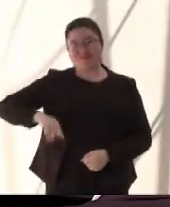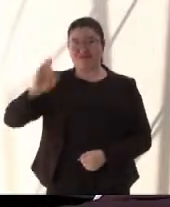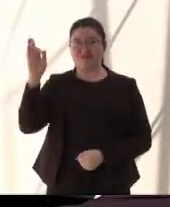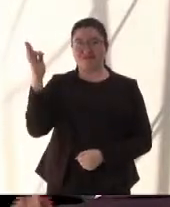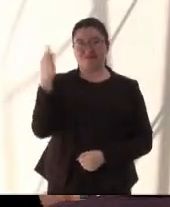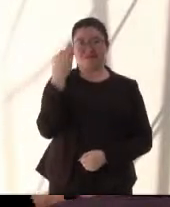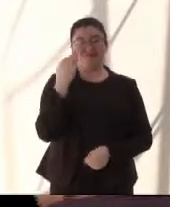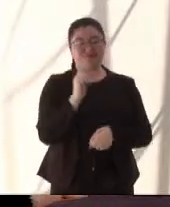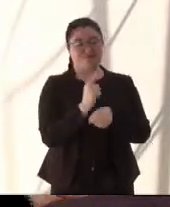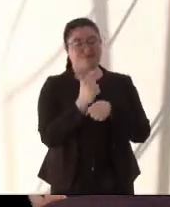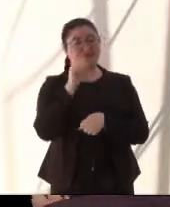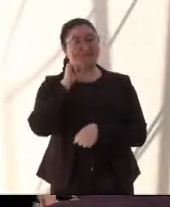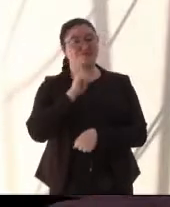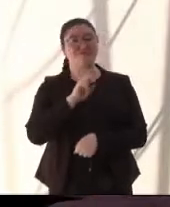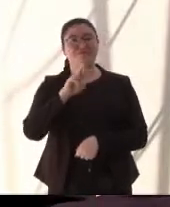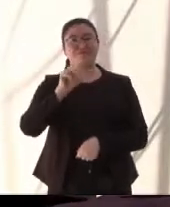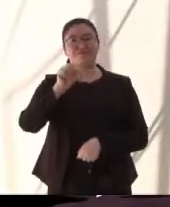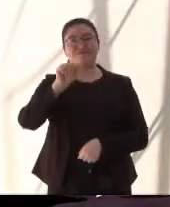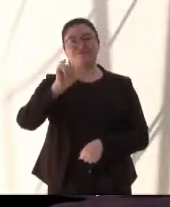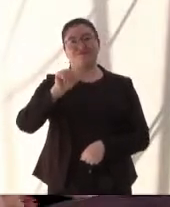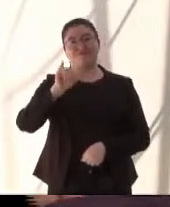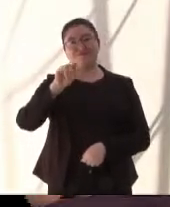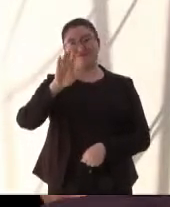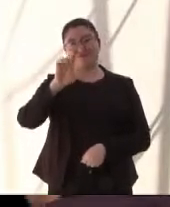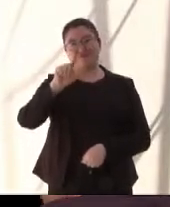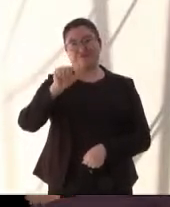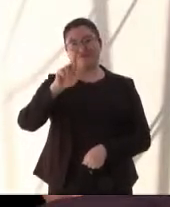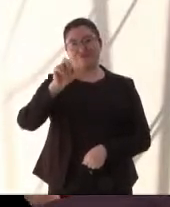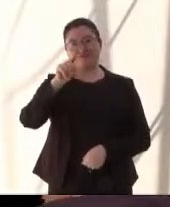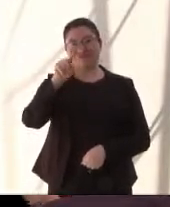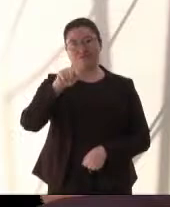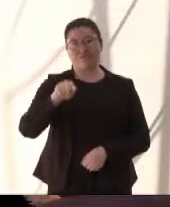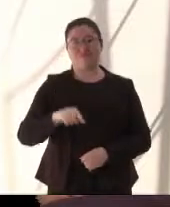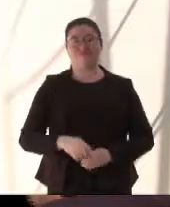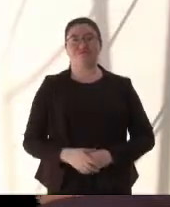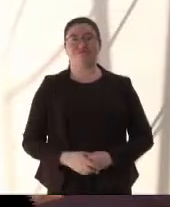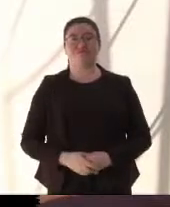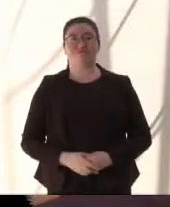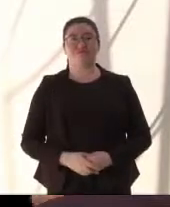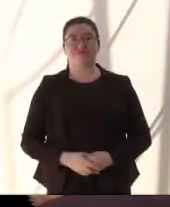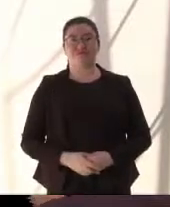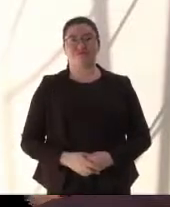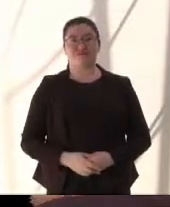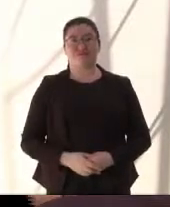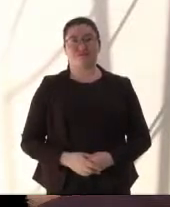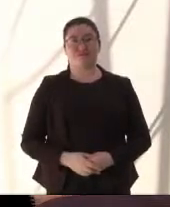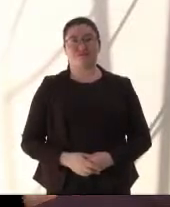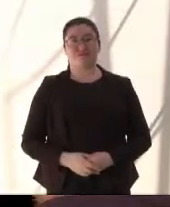licenciada Rosa Isela Rodríguez Velázquez.